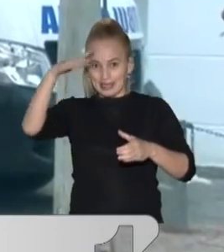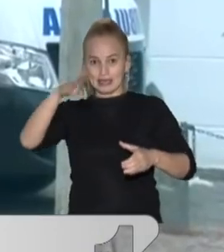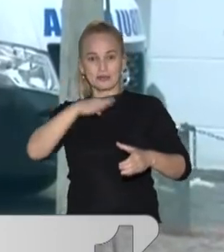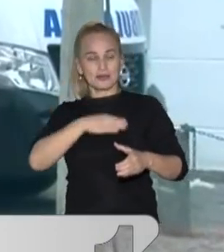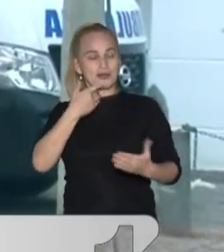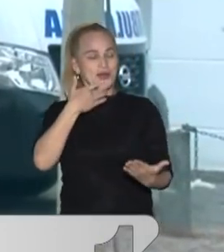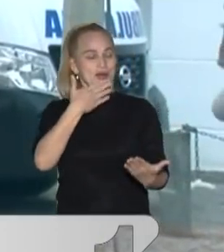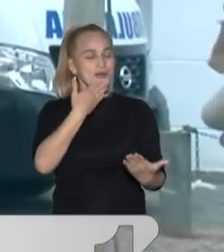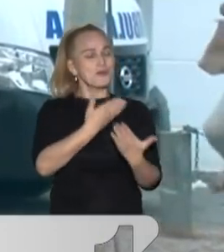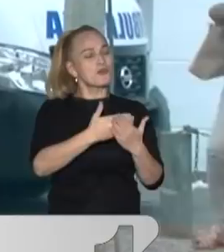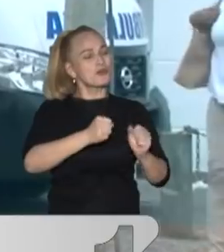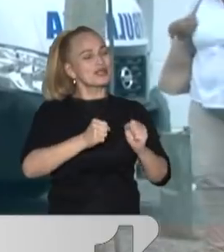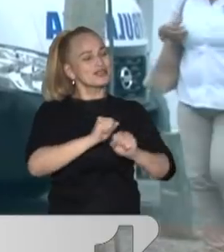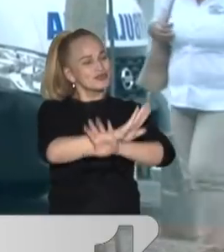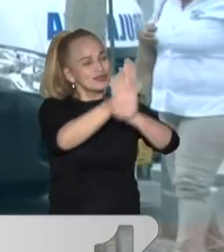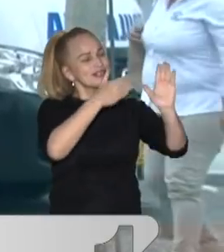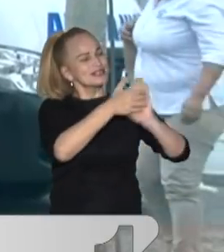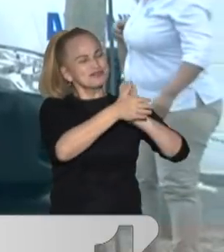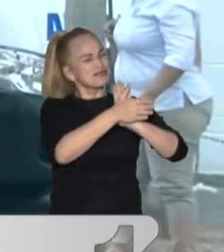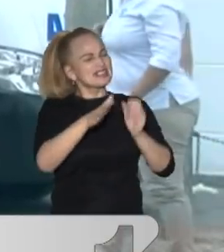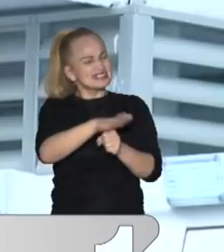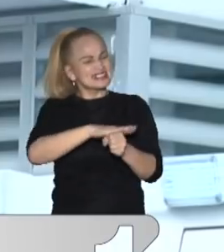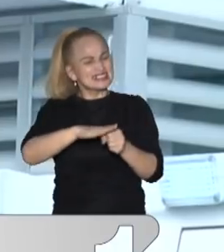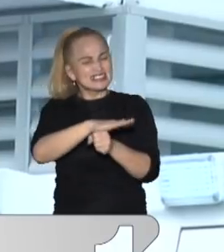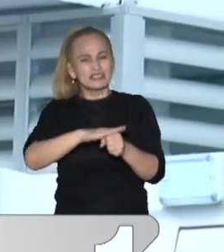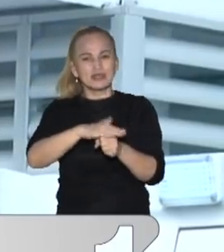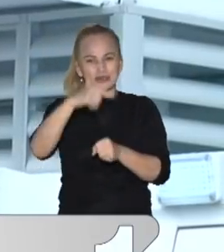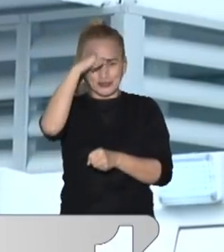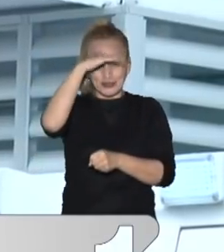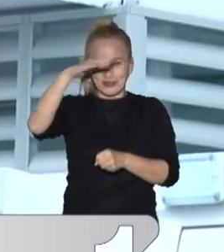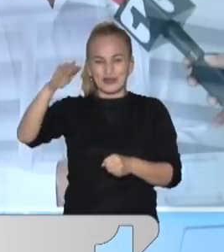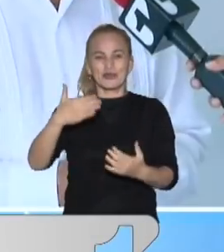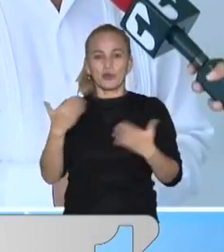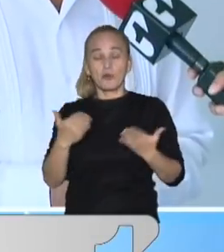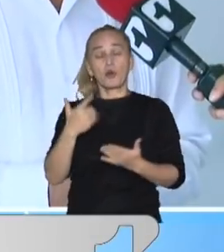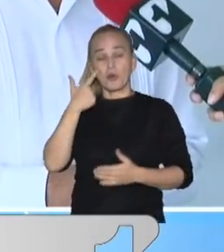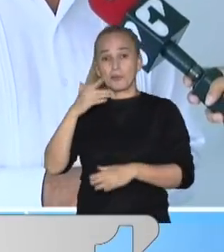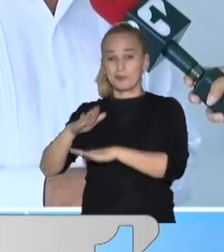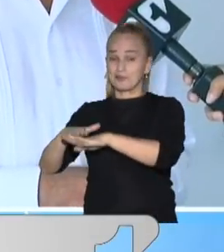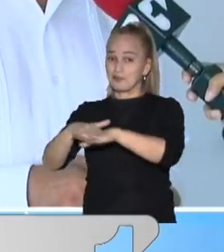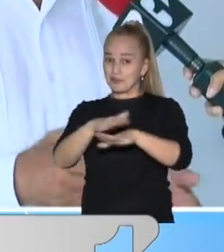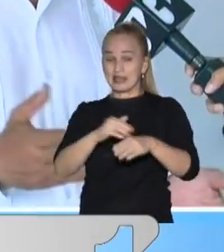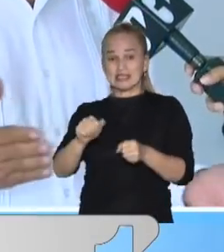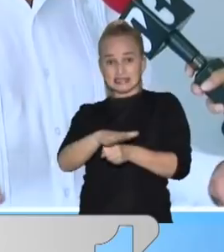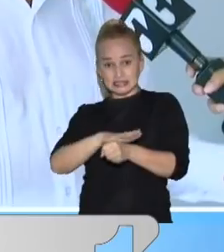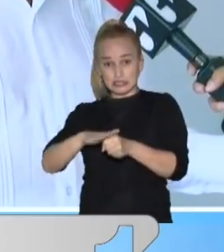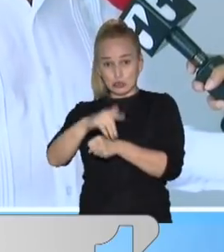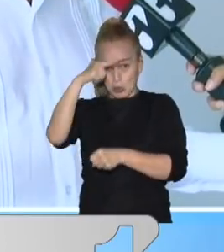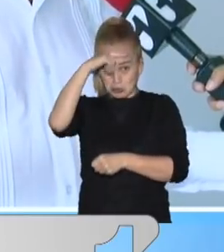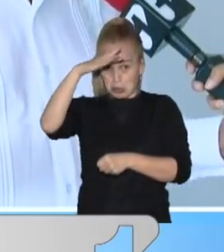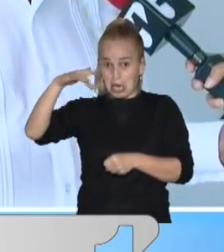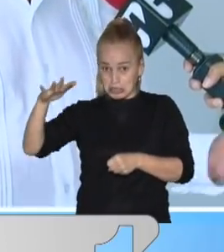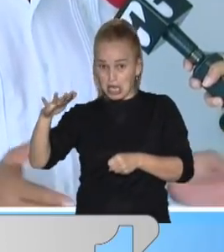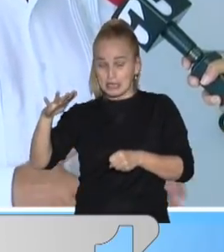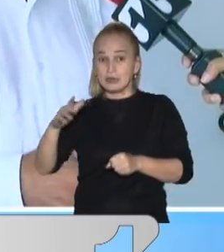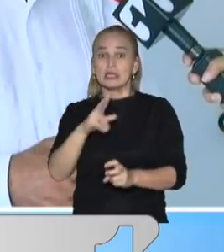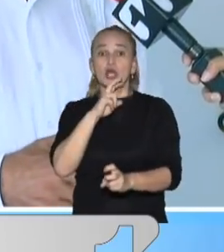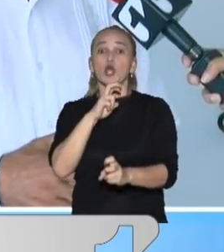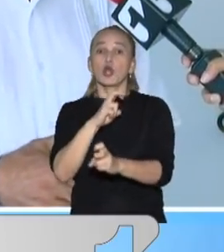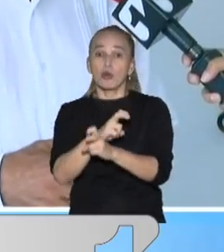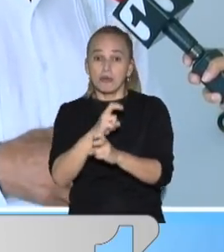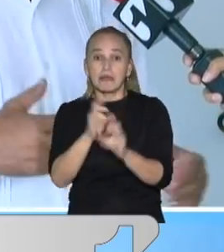Y bueno, ¿cómo ve usted la situación en este momento en Cartagena? Muy buenos días. La situación en este momento está relativamente